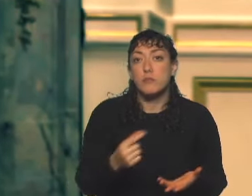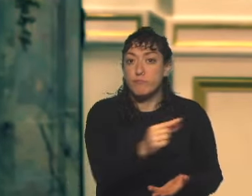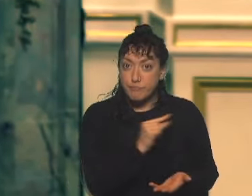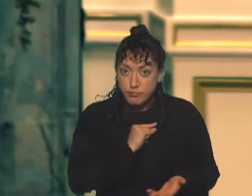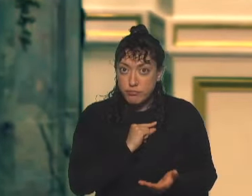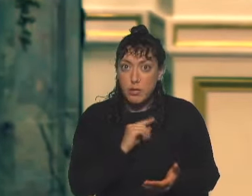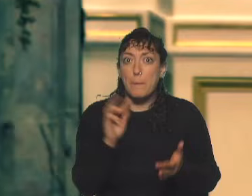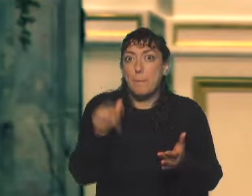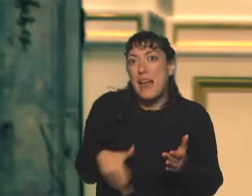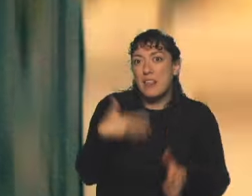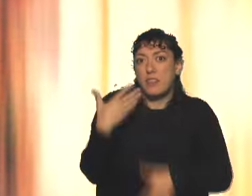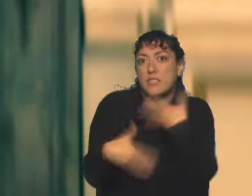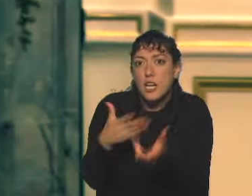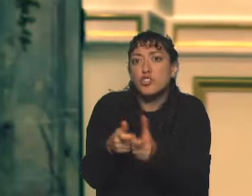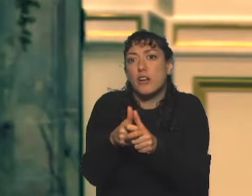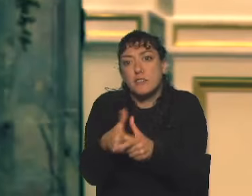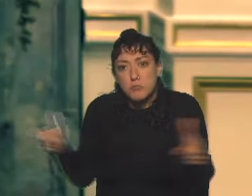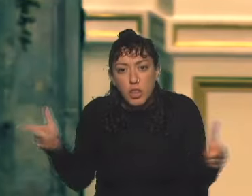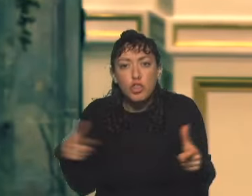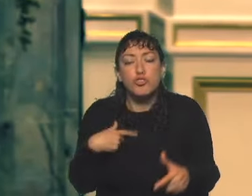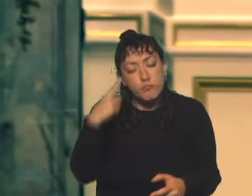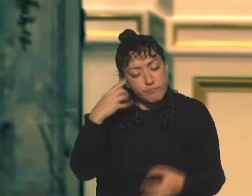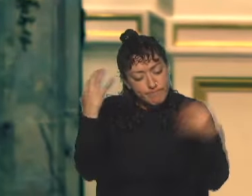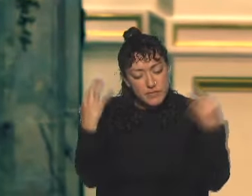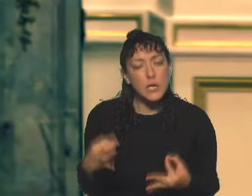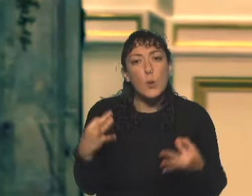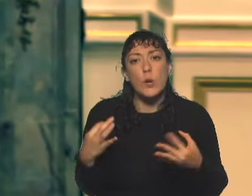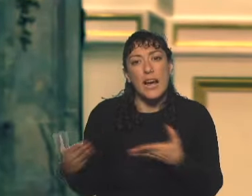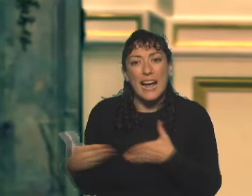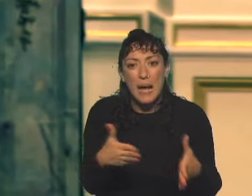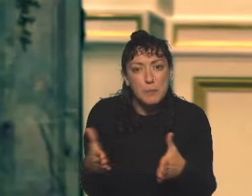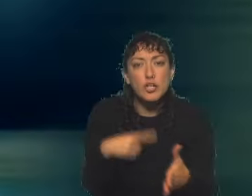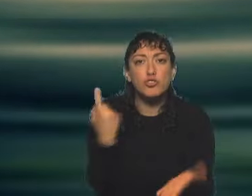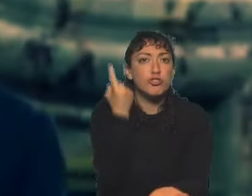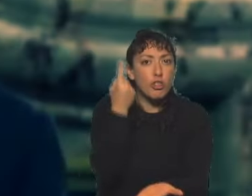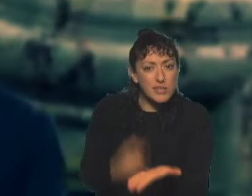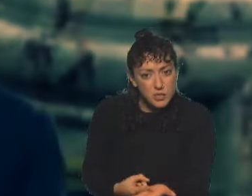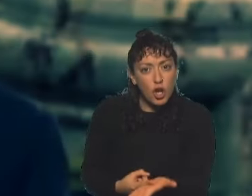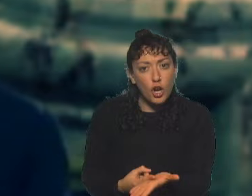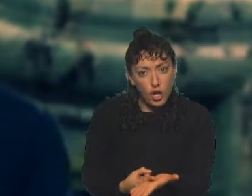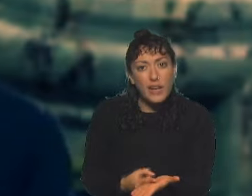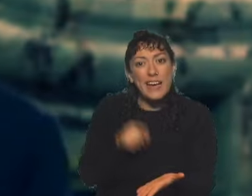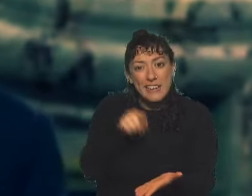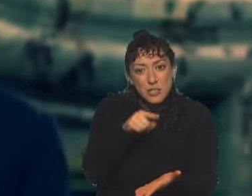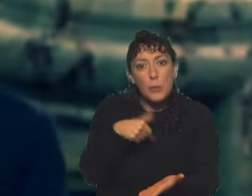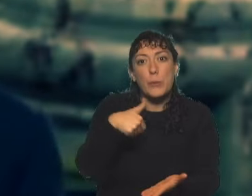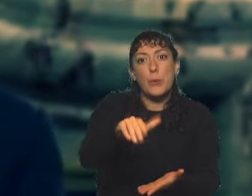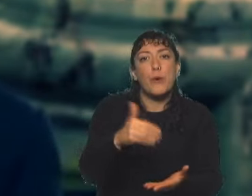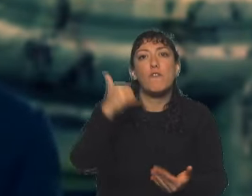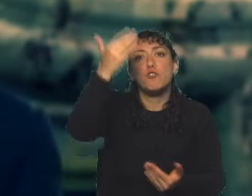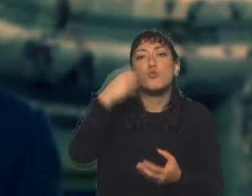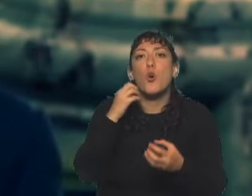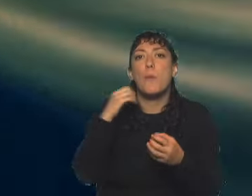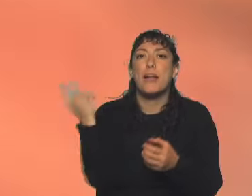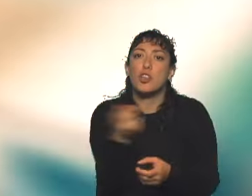de crecimiento y desarrollo. Estoy convencido de que el camino que tomamos va a lograr un mejor futuro